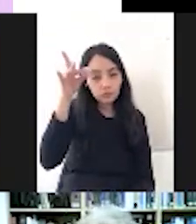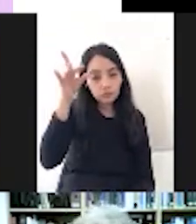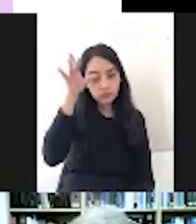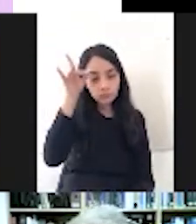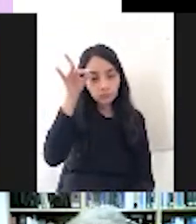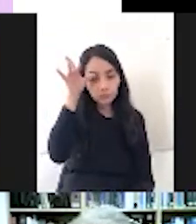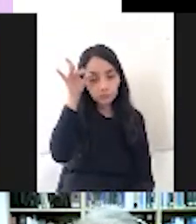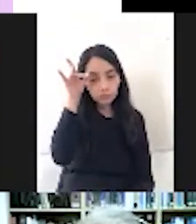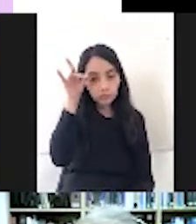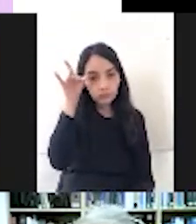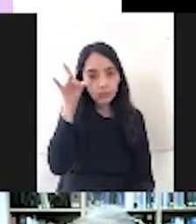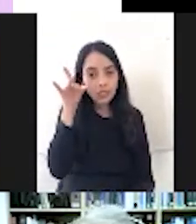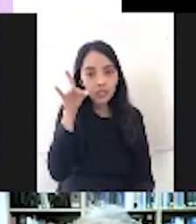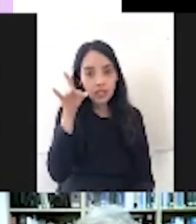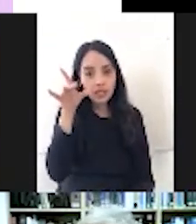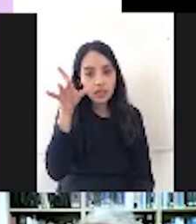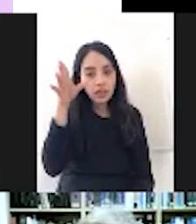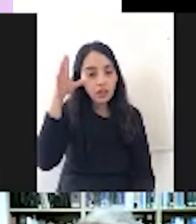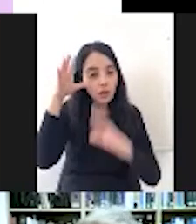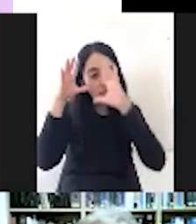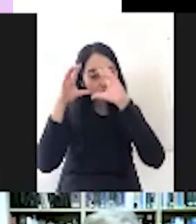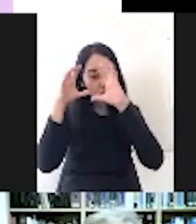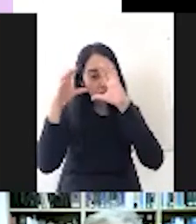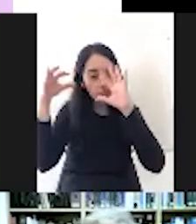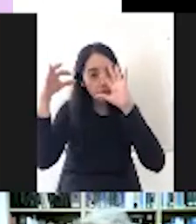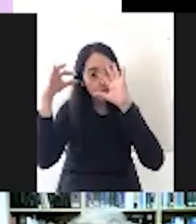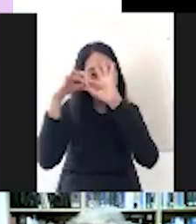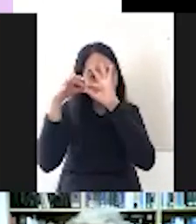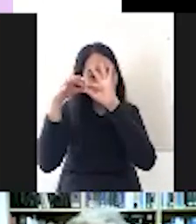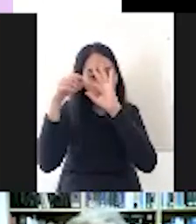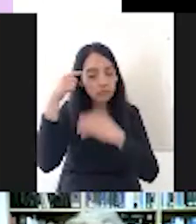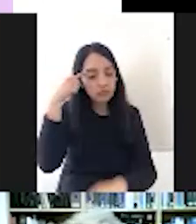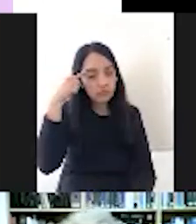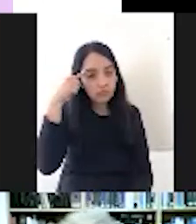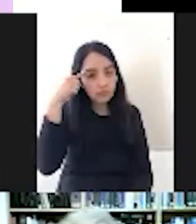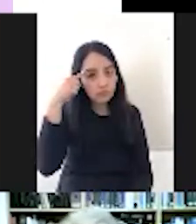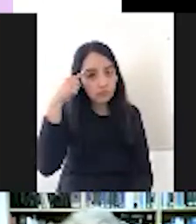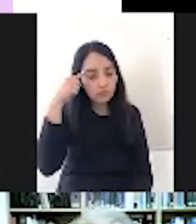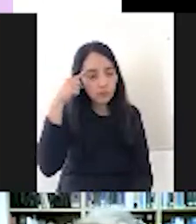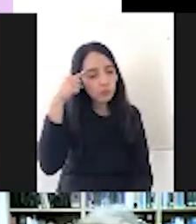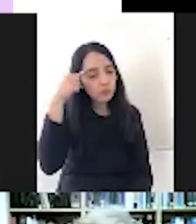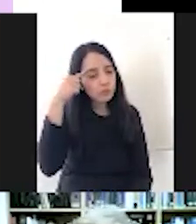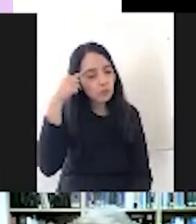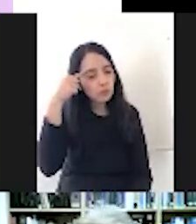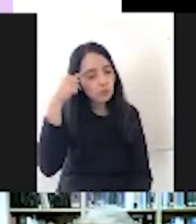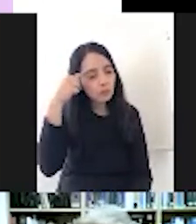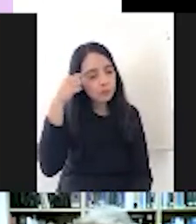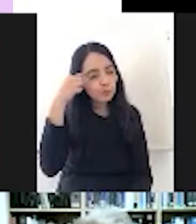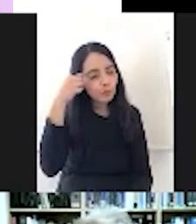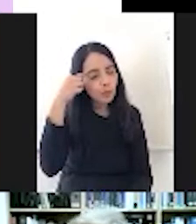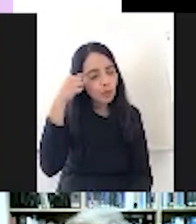vez son llevadas al resto del cerebro, y entonces el cerebro recrea, genera, ¿cierto?,